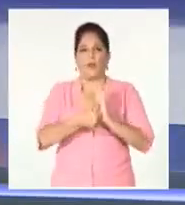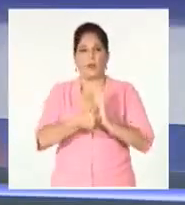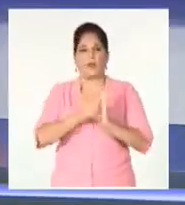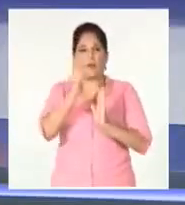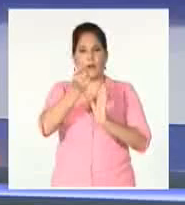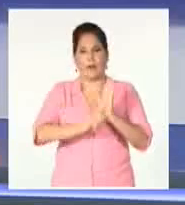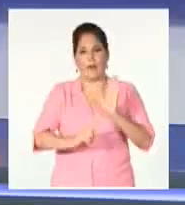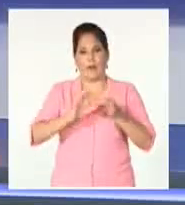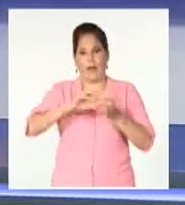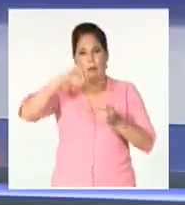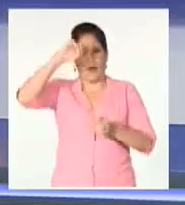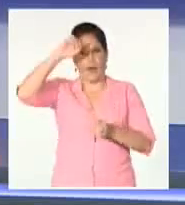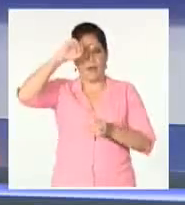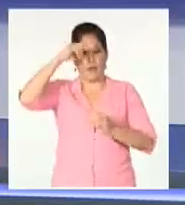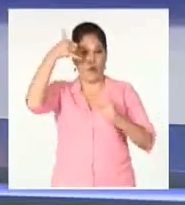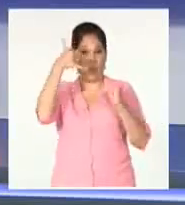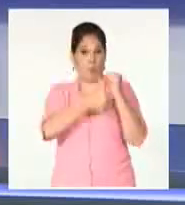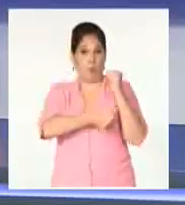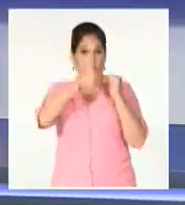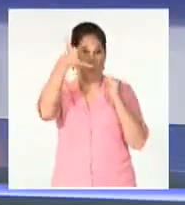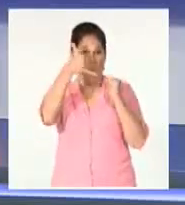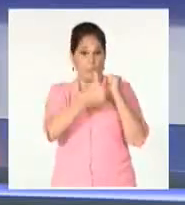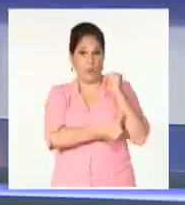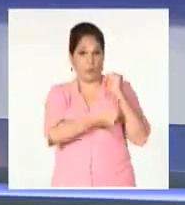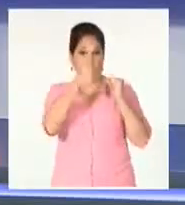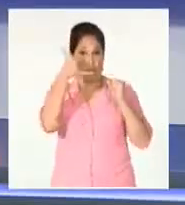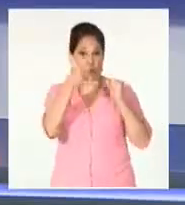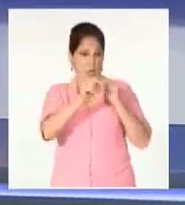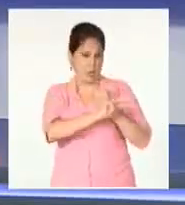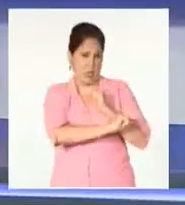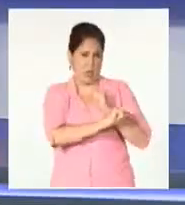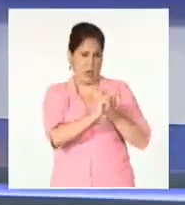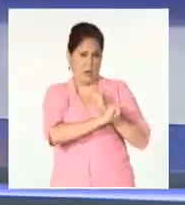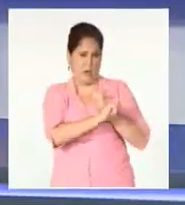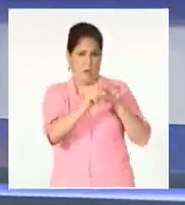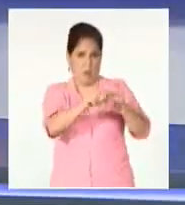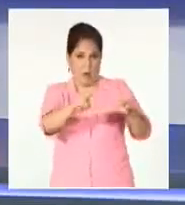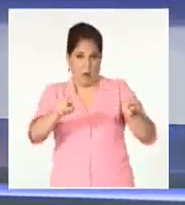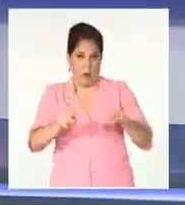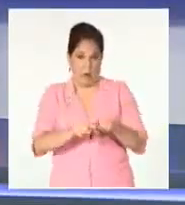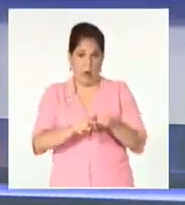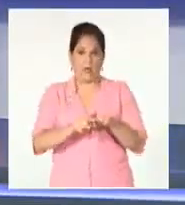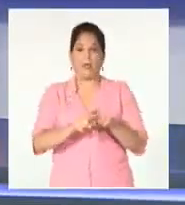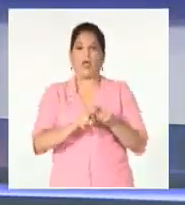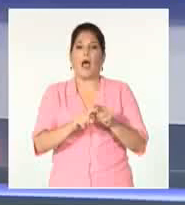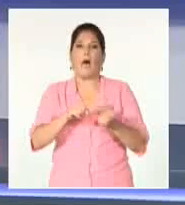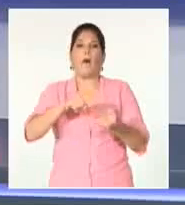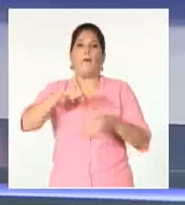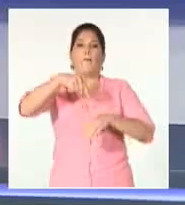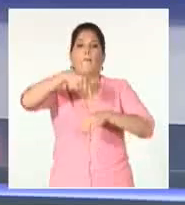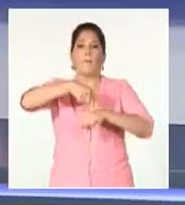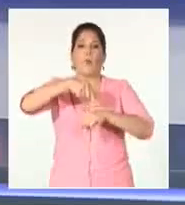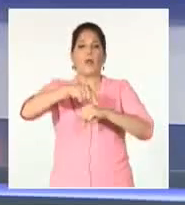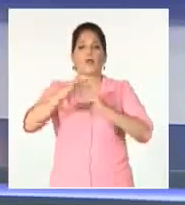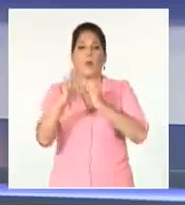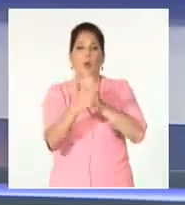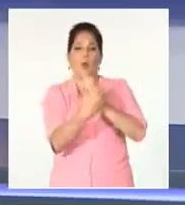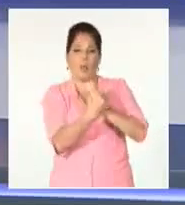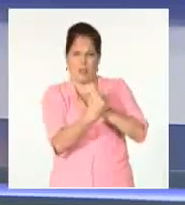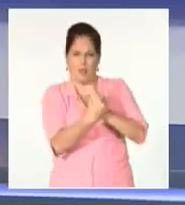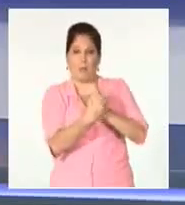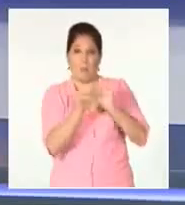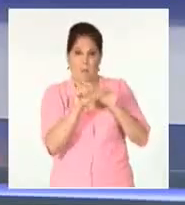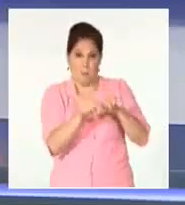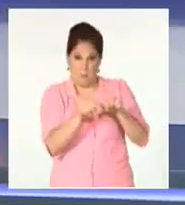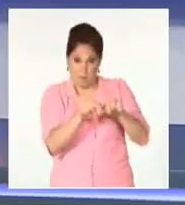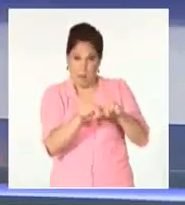es, Rey, a los pozos de explotación concluidos recientemente en áreas de Puerto Escondido, se adiciona uno recién ejecutado en el yacimiento